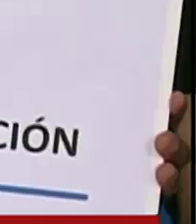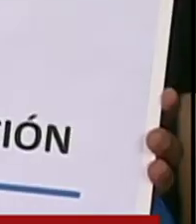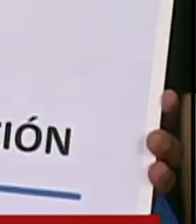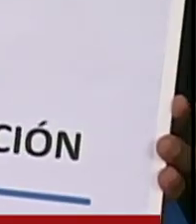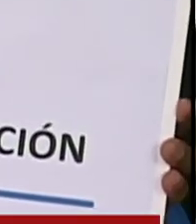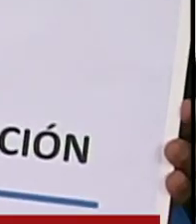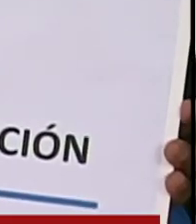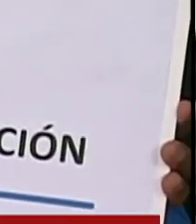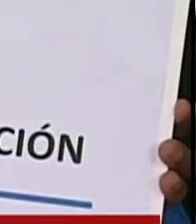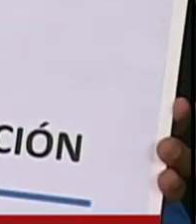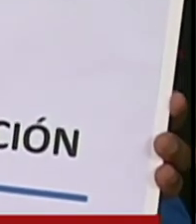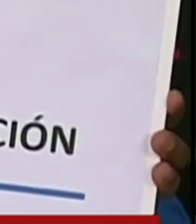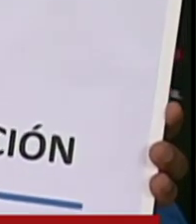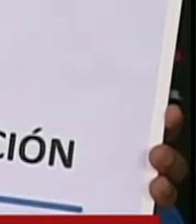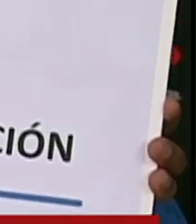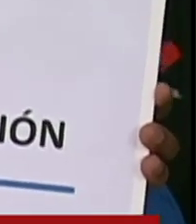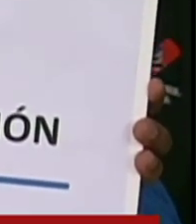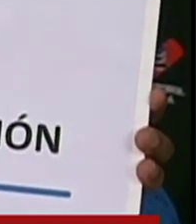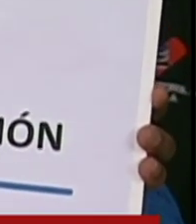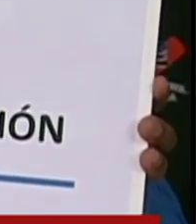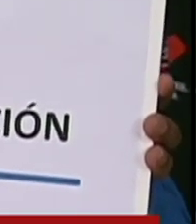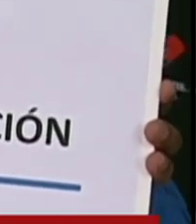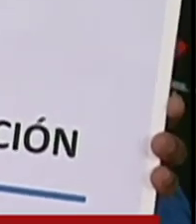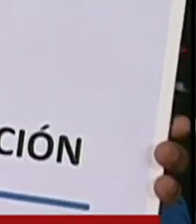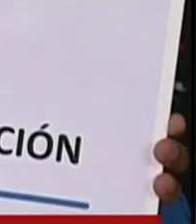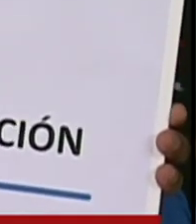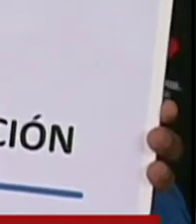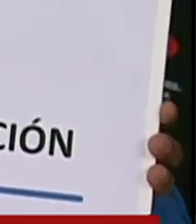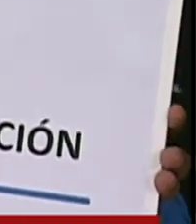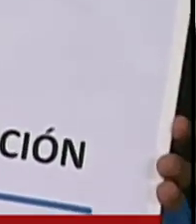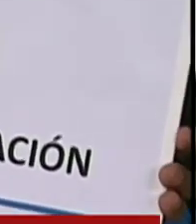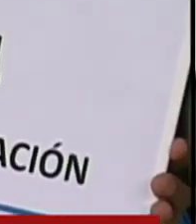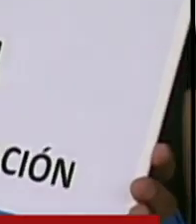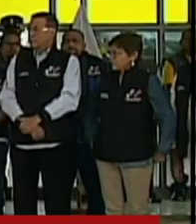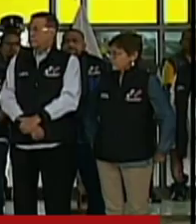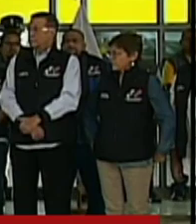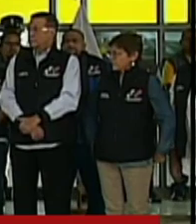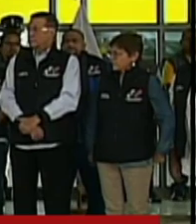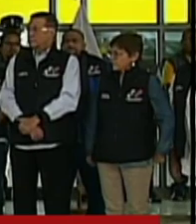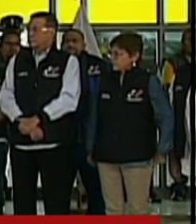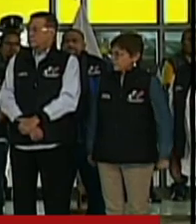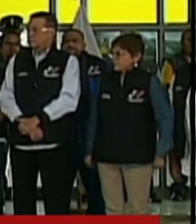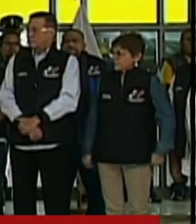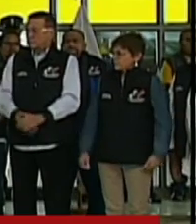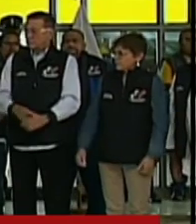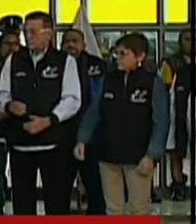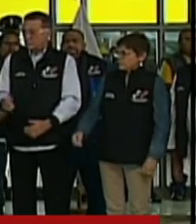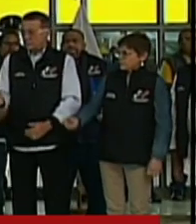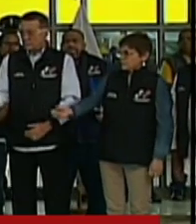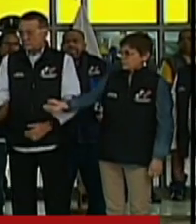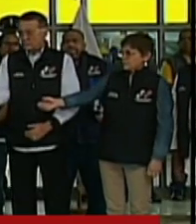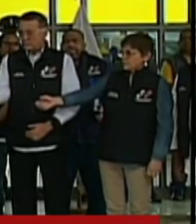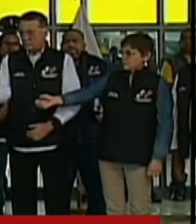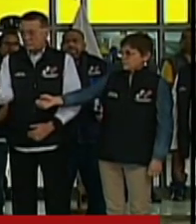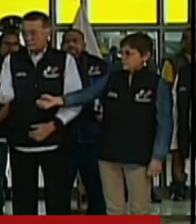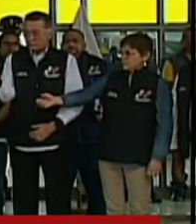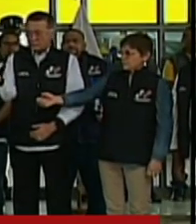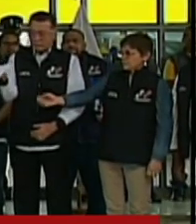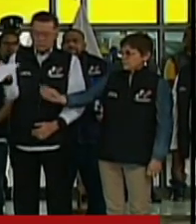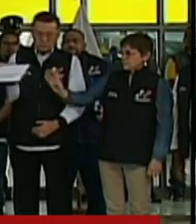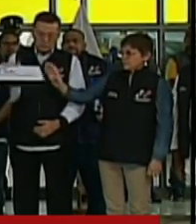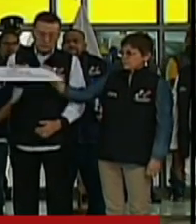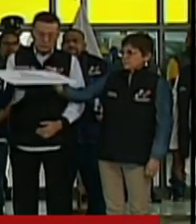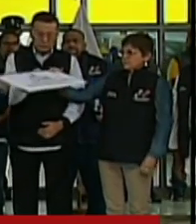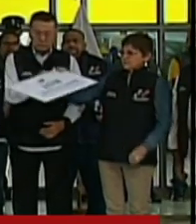Para que todo el pueblo de Venezuela, en cualquier región, en cualquier lugar de Venezuela, pueda acudir a este